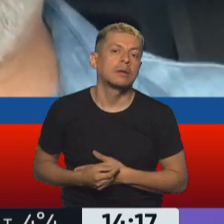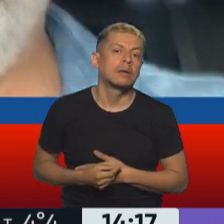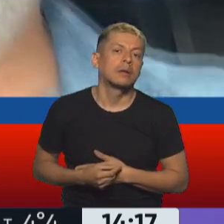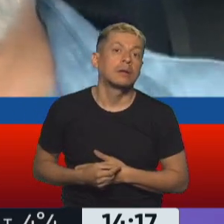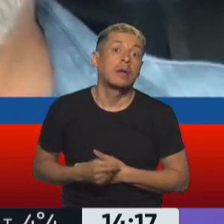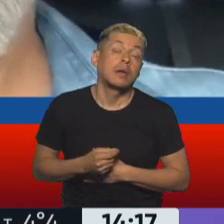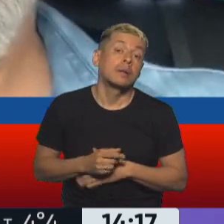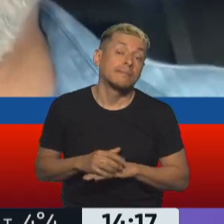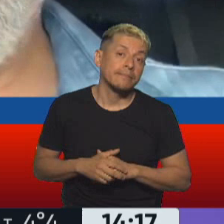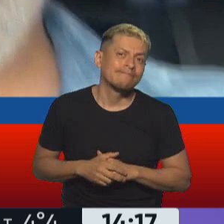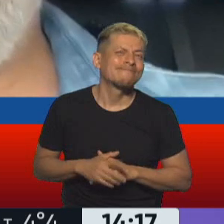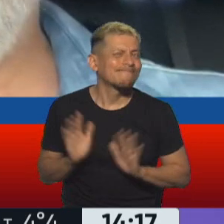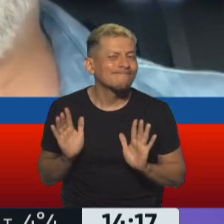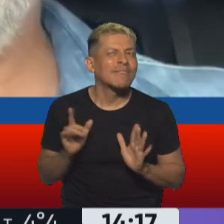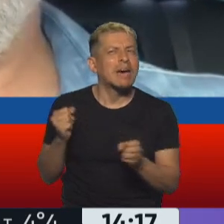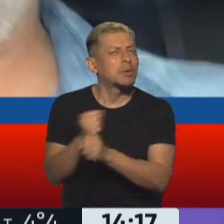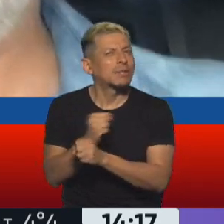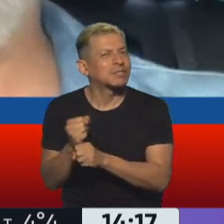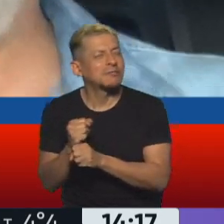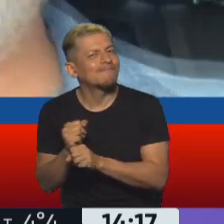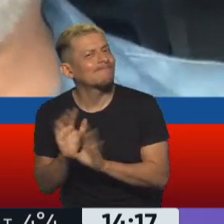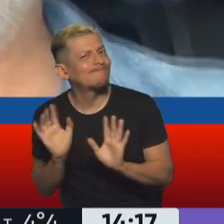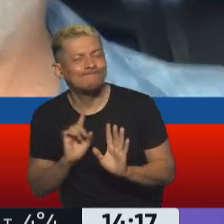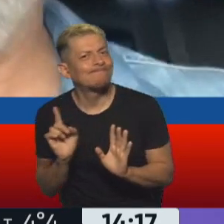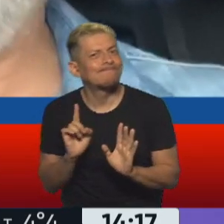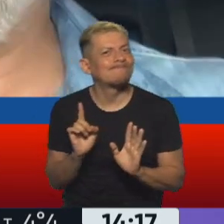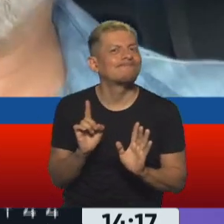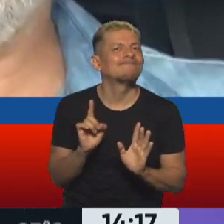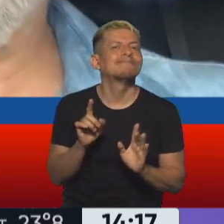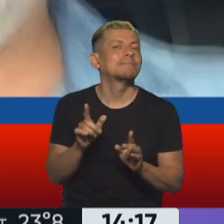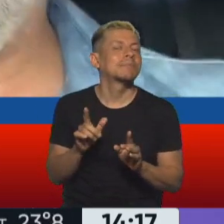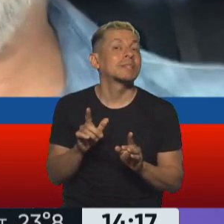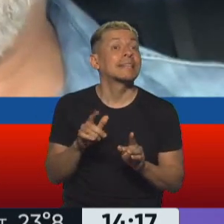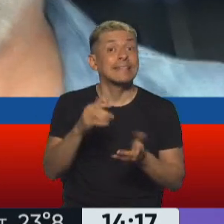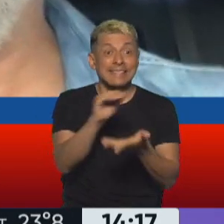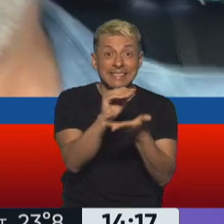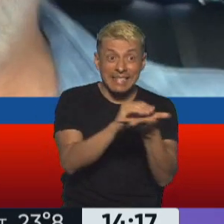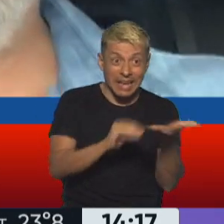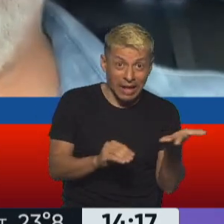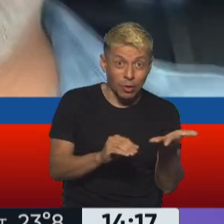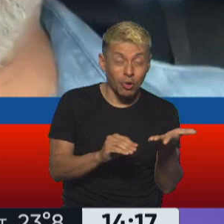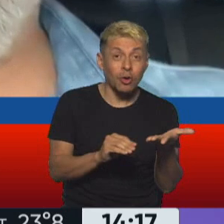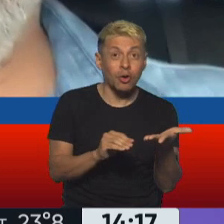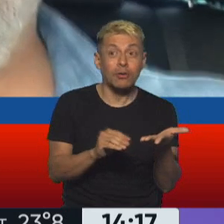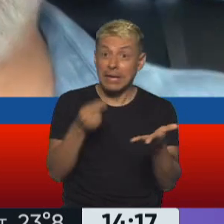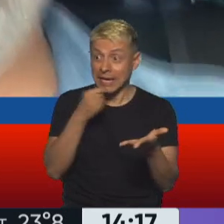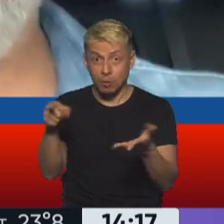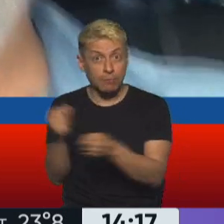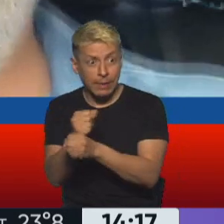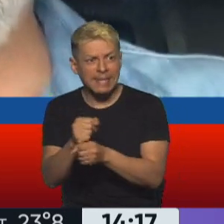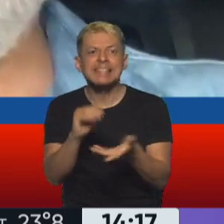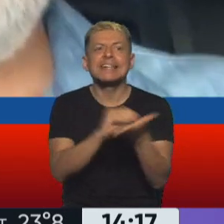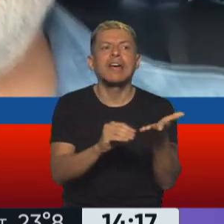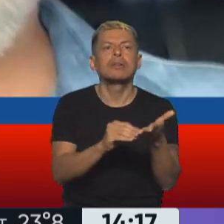a esta propuesta. Es muy probable que esta propuesta no va a avanzar después en el Senado, en la otra Cámara del Congreso Nacional.